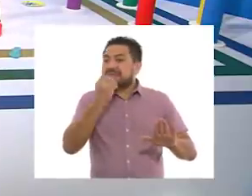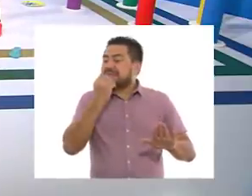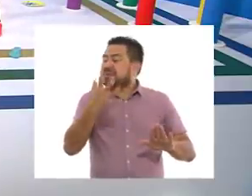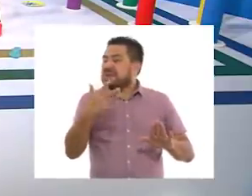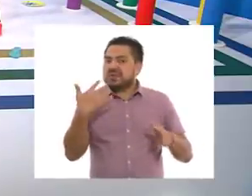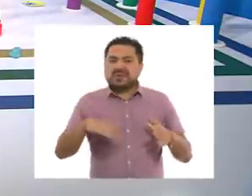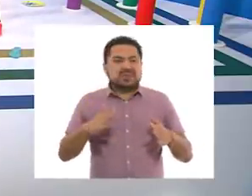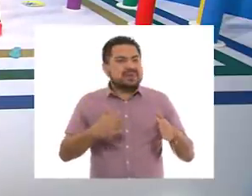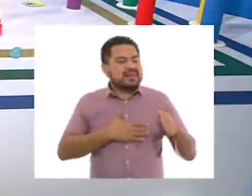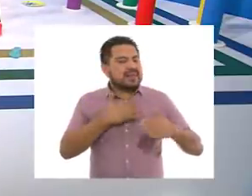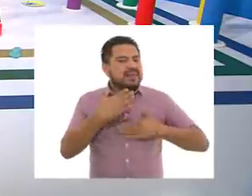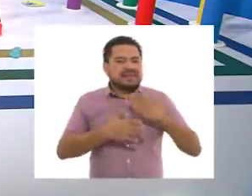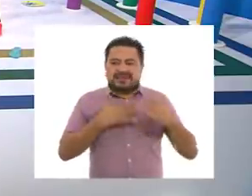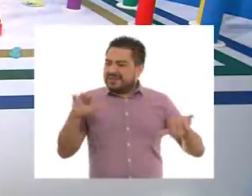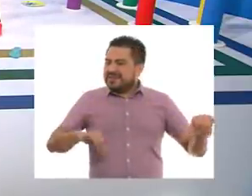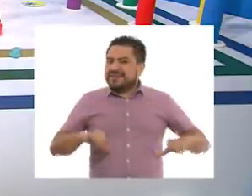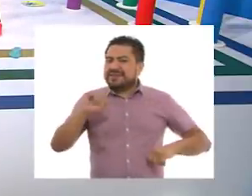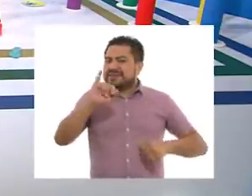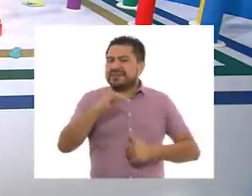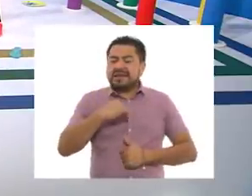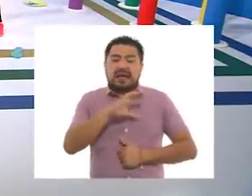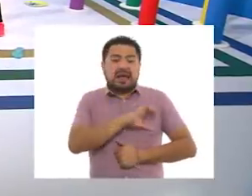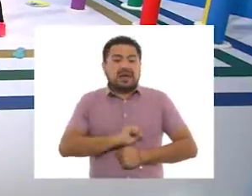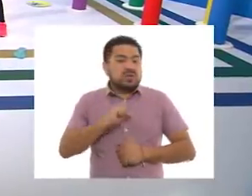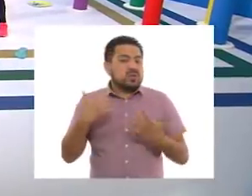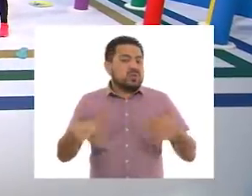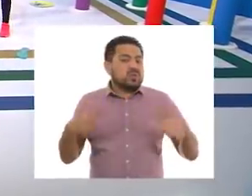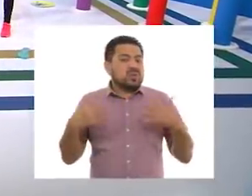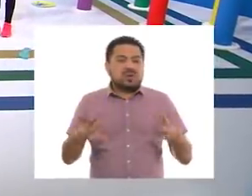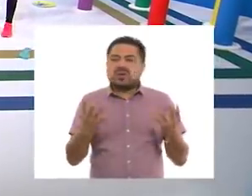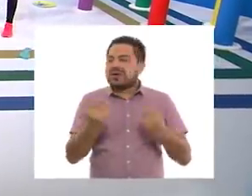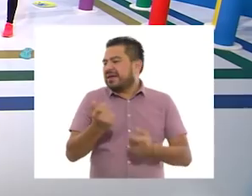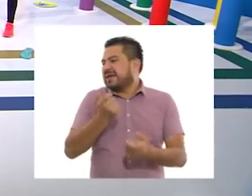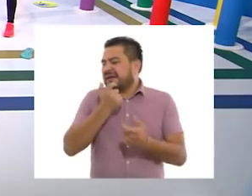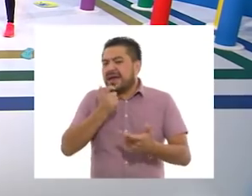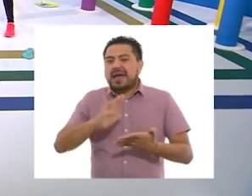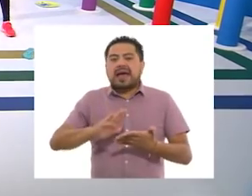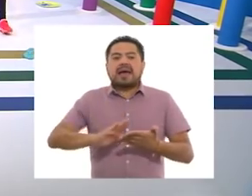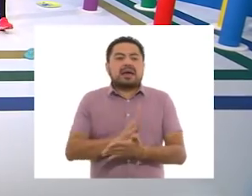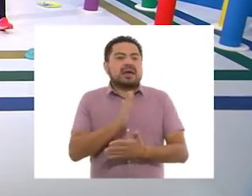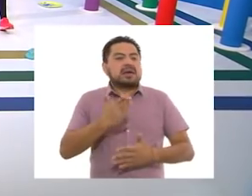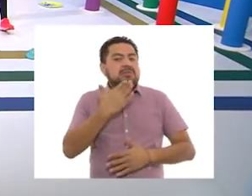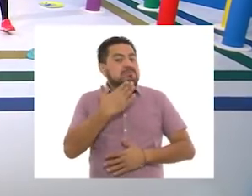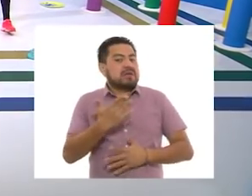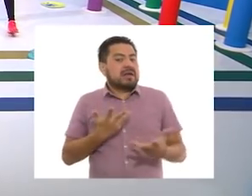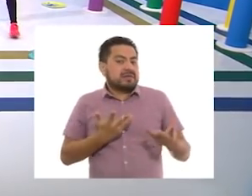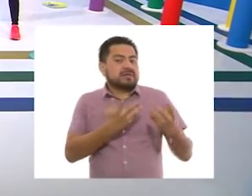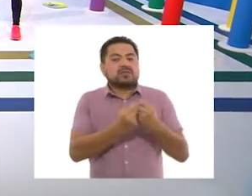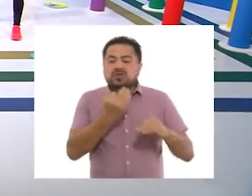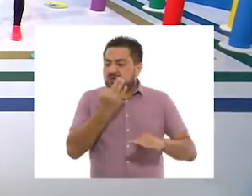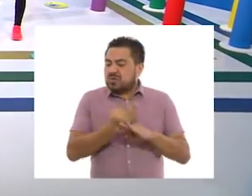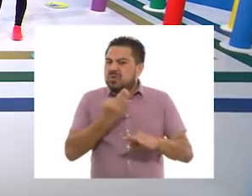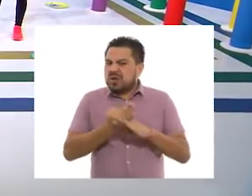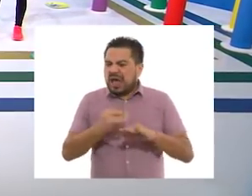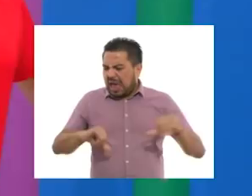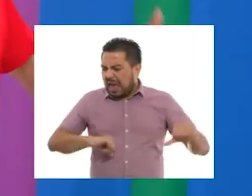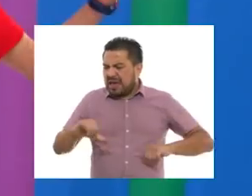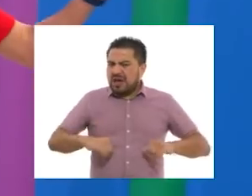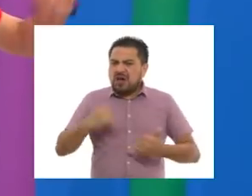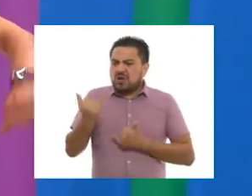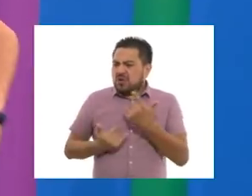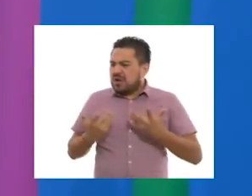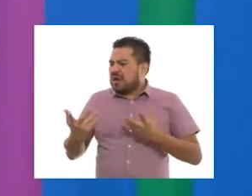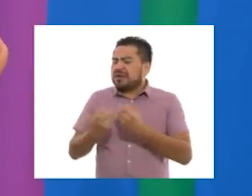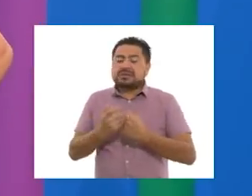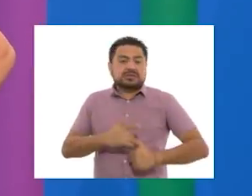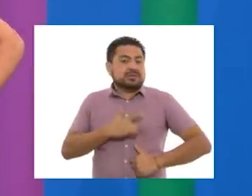estuvo divertido, ¿verdad? Sí, me encantó reír y además me la pasé muy bien. Ponerte retos y jugar con otros siempre